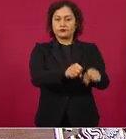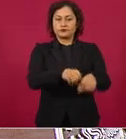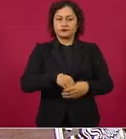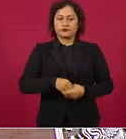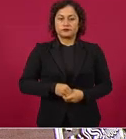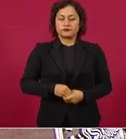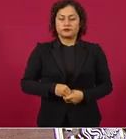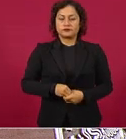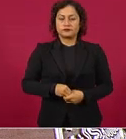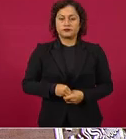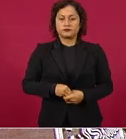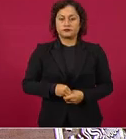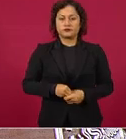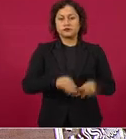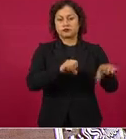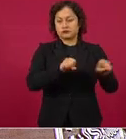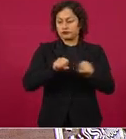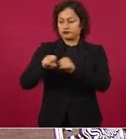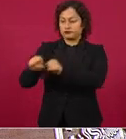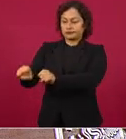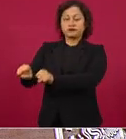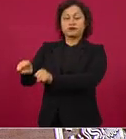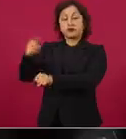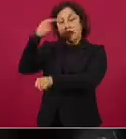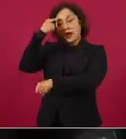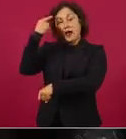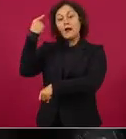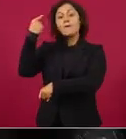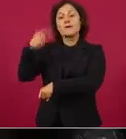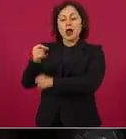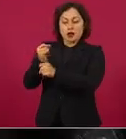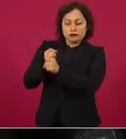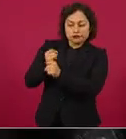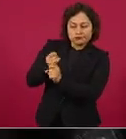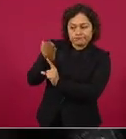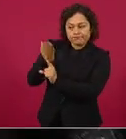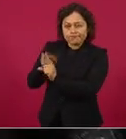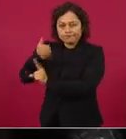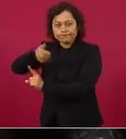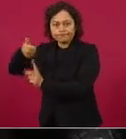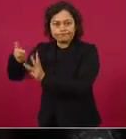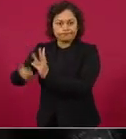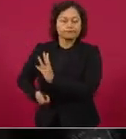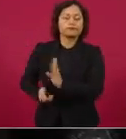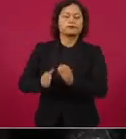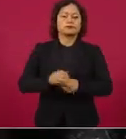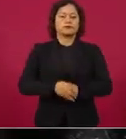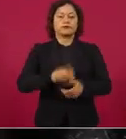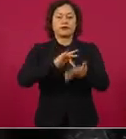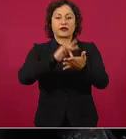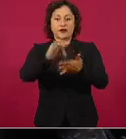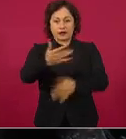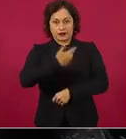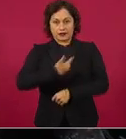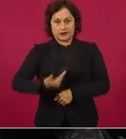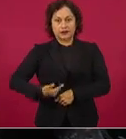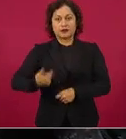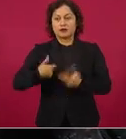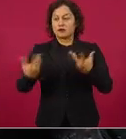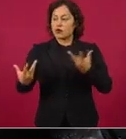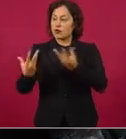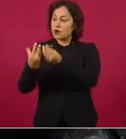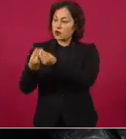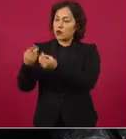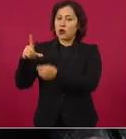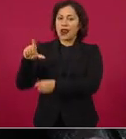se está llevando a cabo la investigación. Muchas gracias, presidente. Me voy a coordinar con Leti con algunos